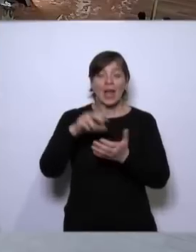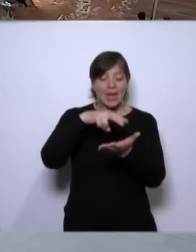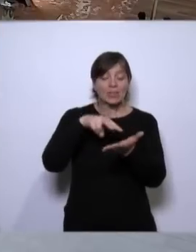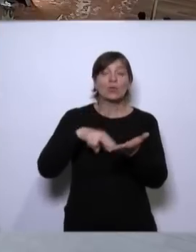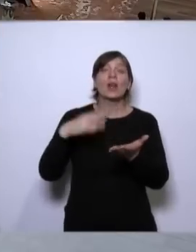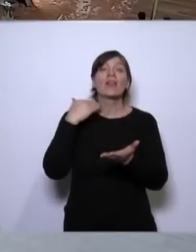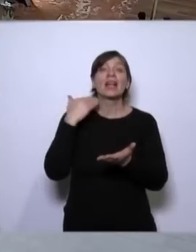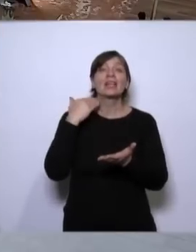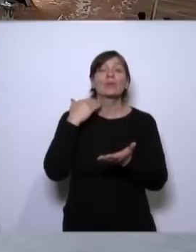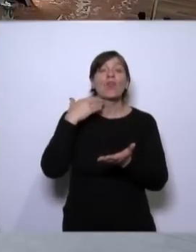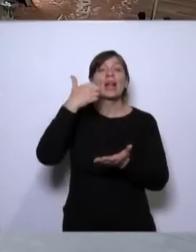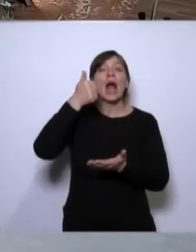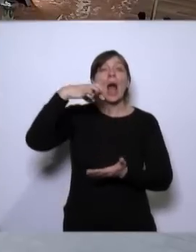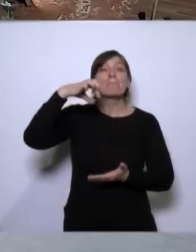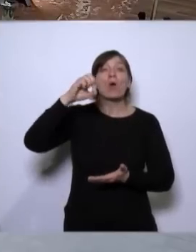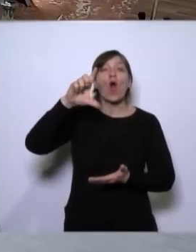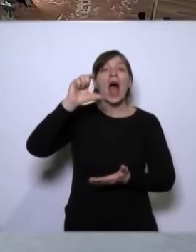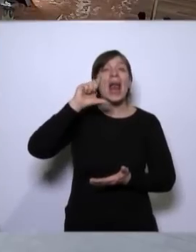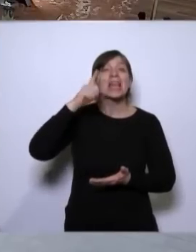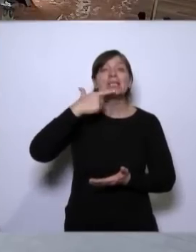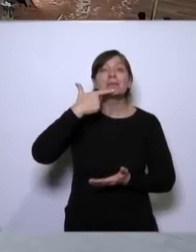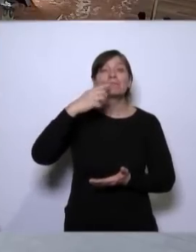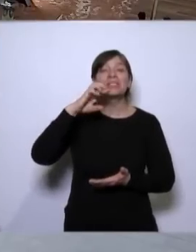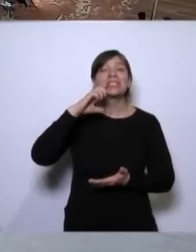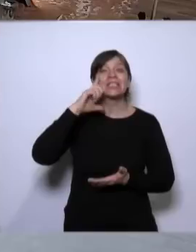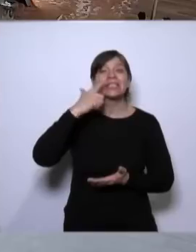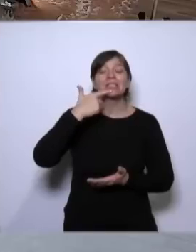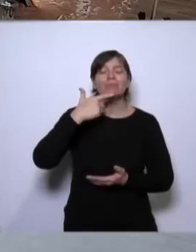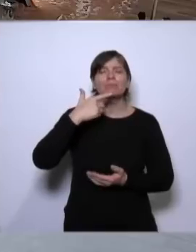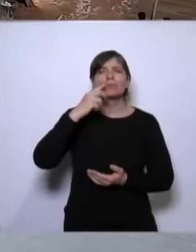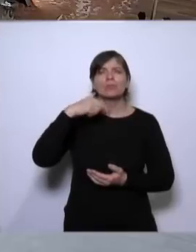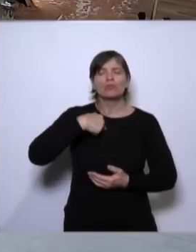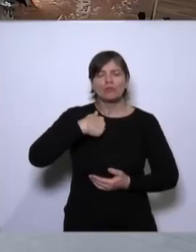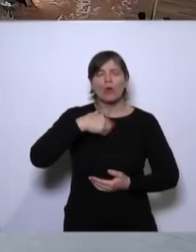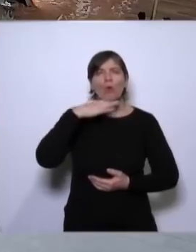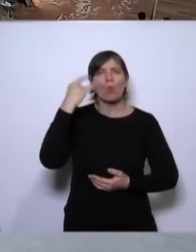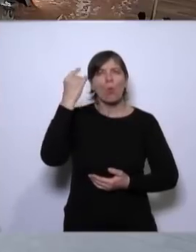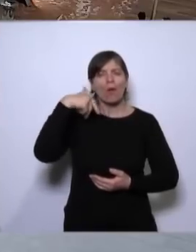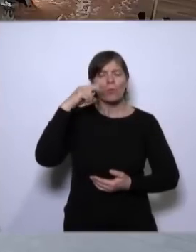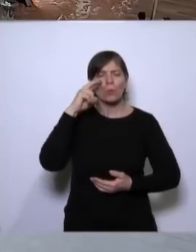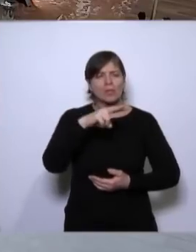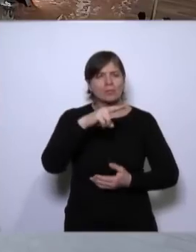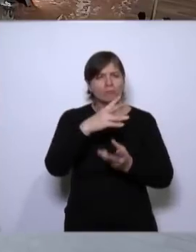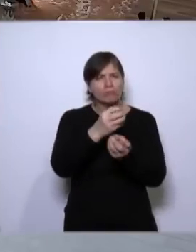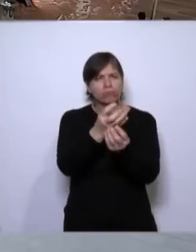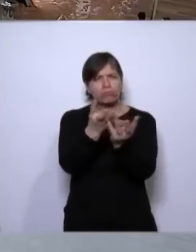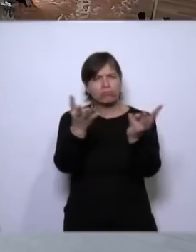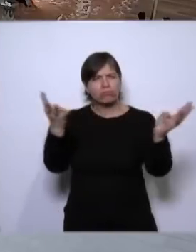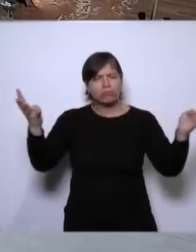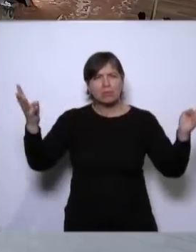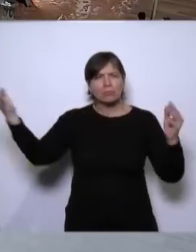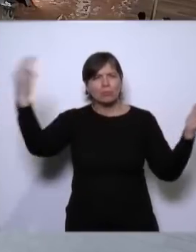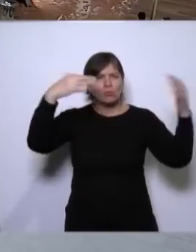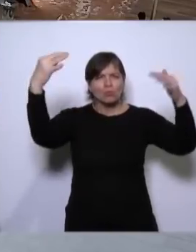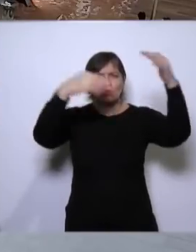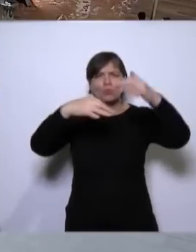Lectura del libro del Apocalipsis. Yo, Juan, vi una enorme muchedumbre, imposible de contar, formada por gente de todas